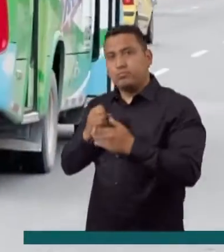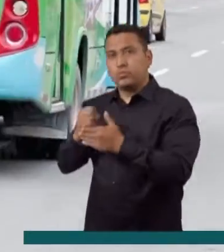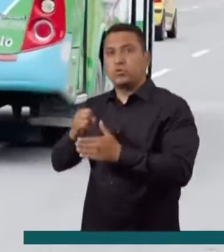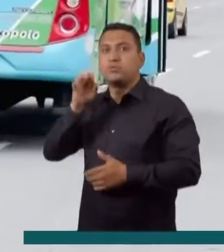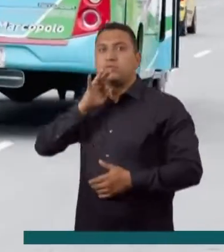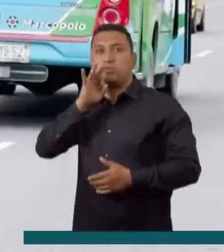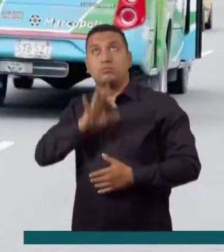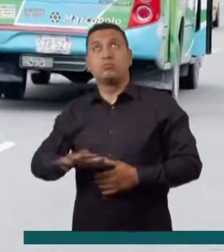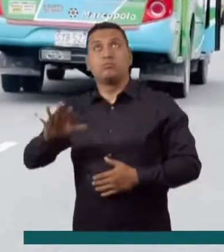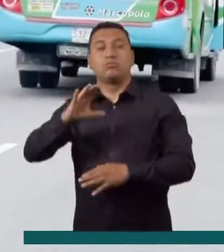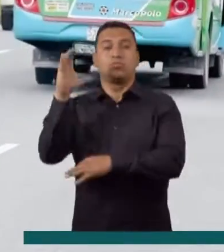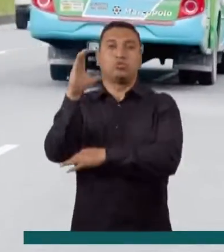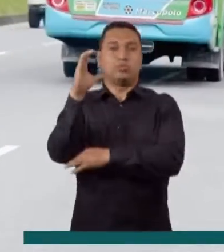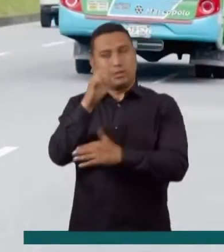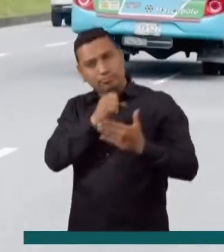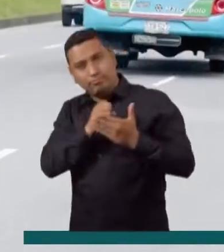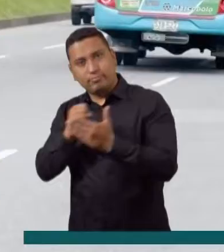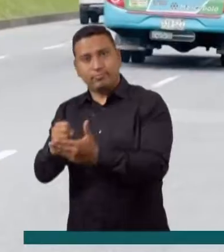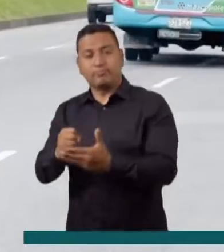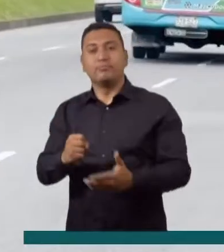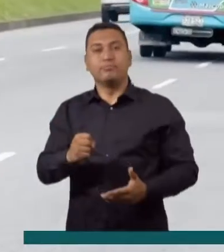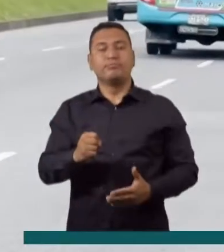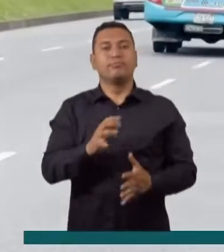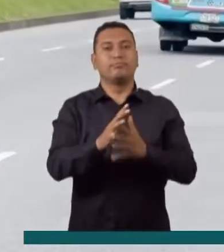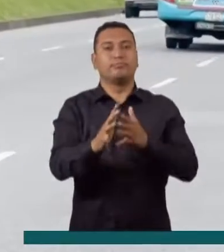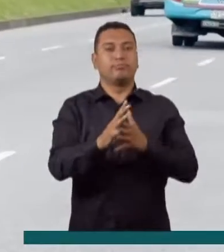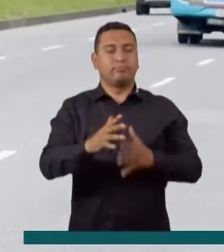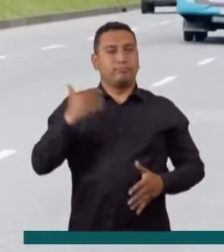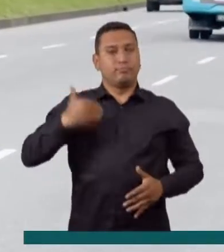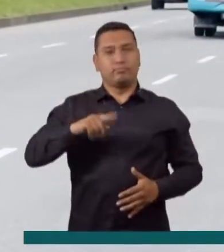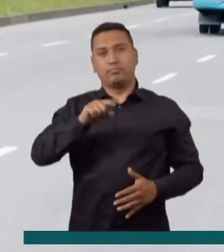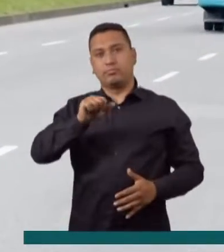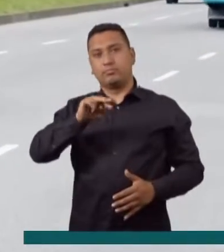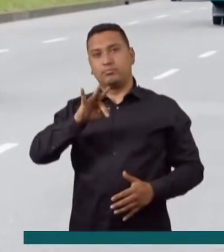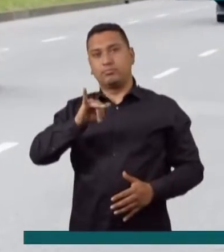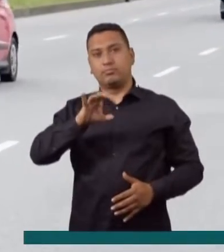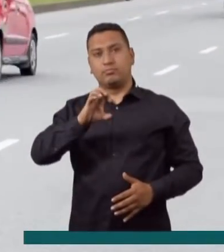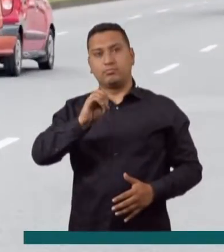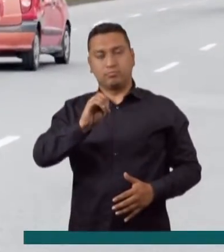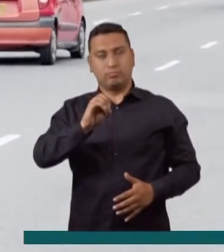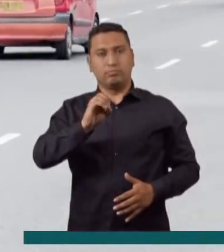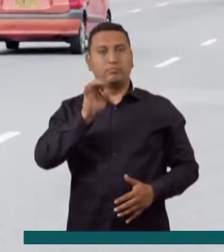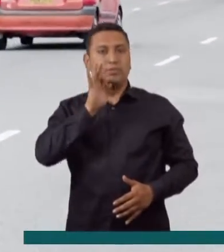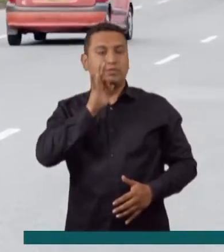necesitan de nuestra ayuda. Es la información por ahora desde Villavicencio, Santiago Molina, Enlace 13.